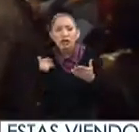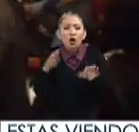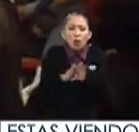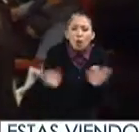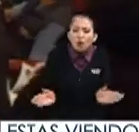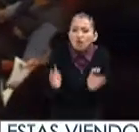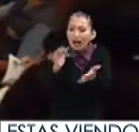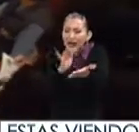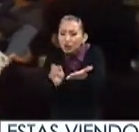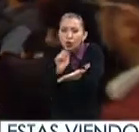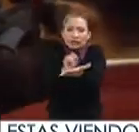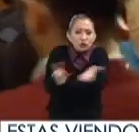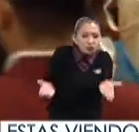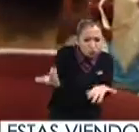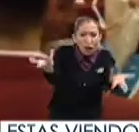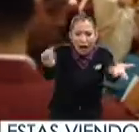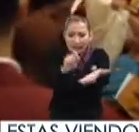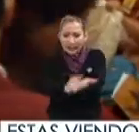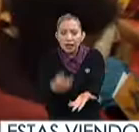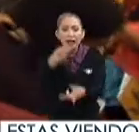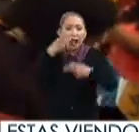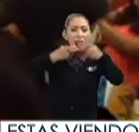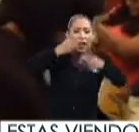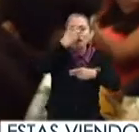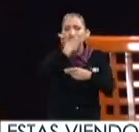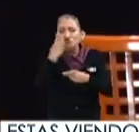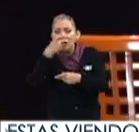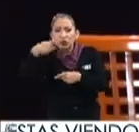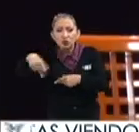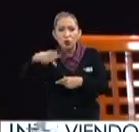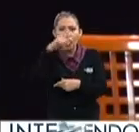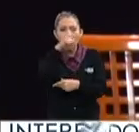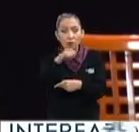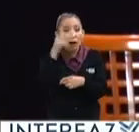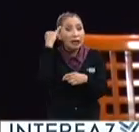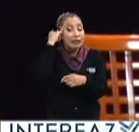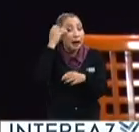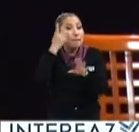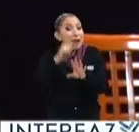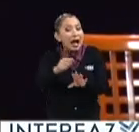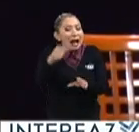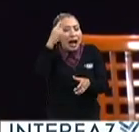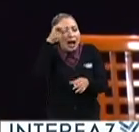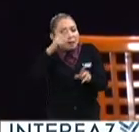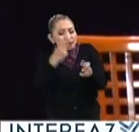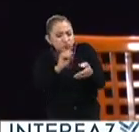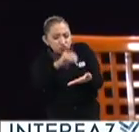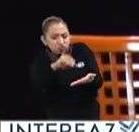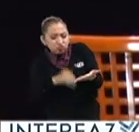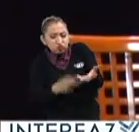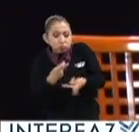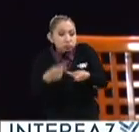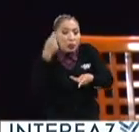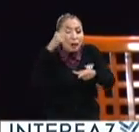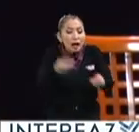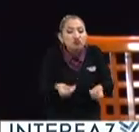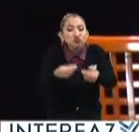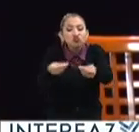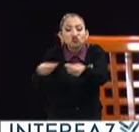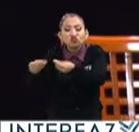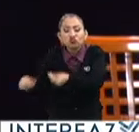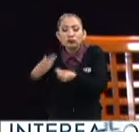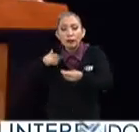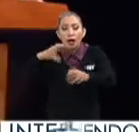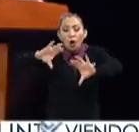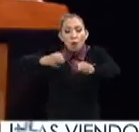la lectura, la escritura y la oralidad de lenguas indígenas, con el fin de proponer estrategias que contribuyan a la formación